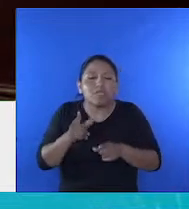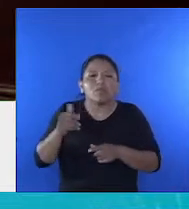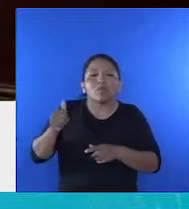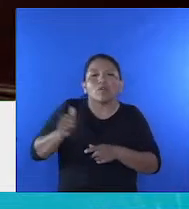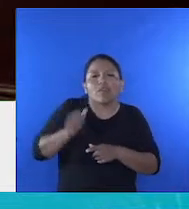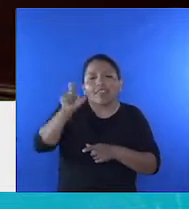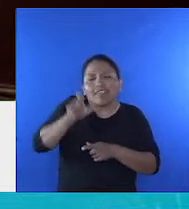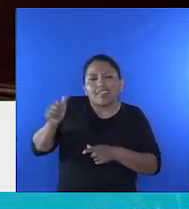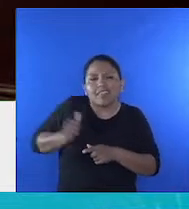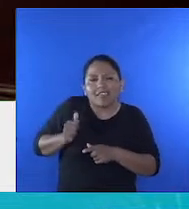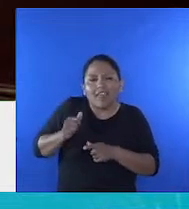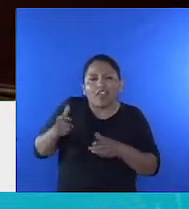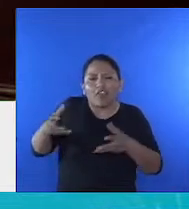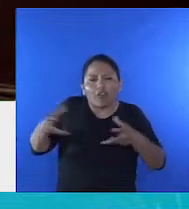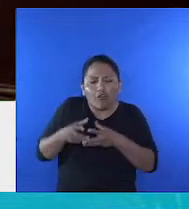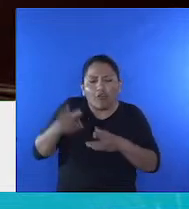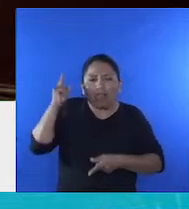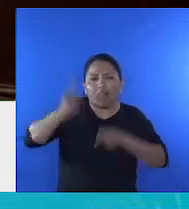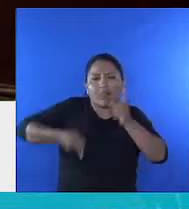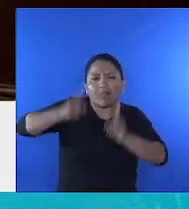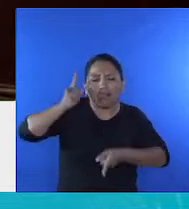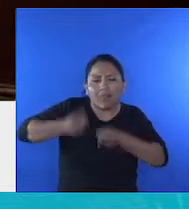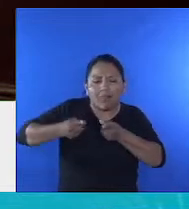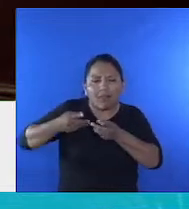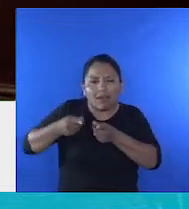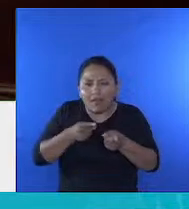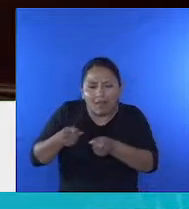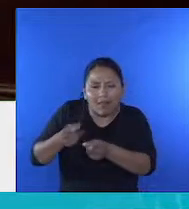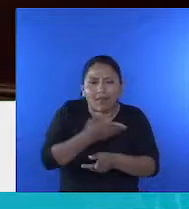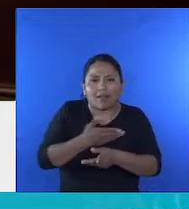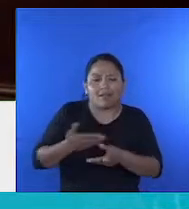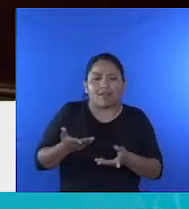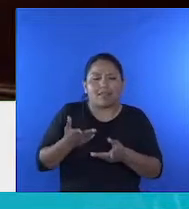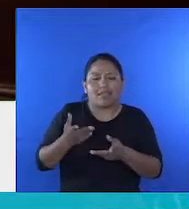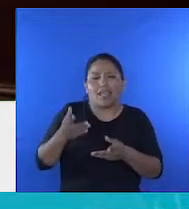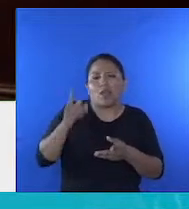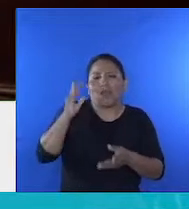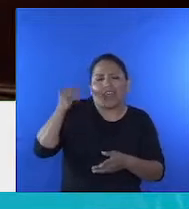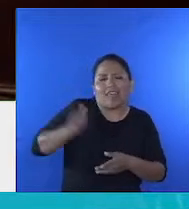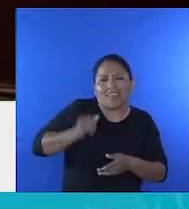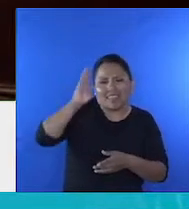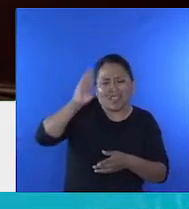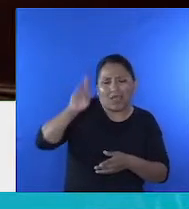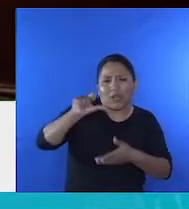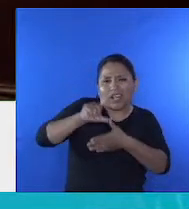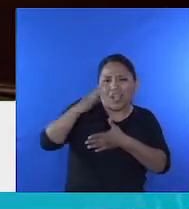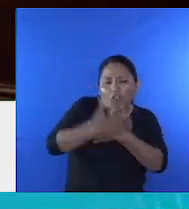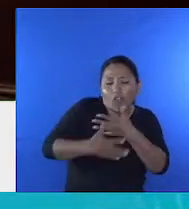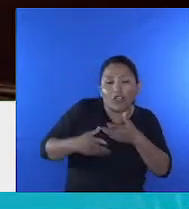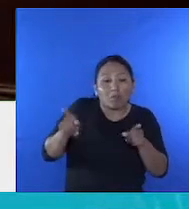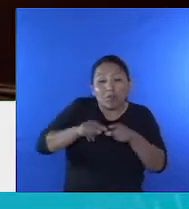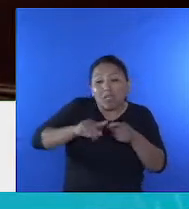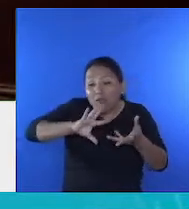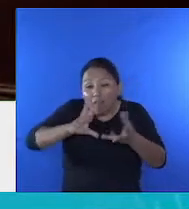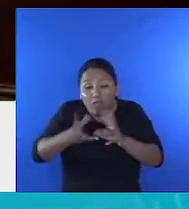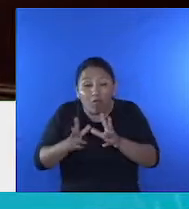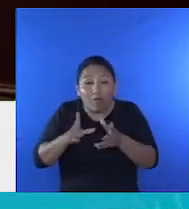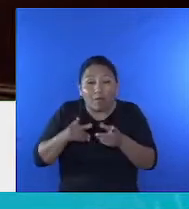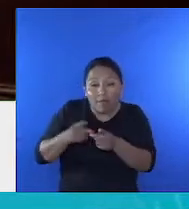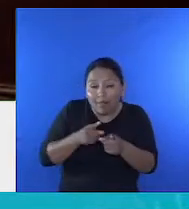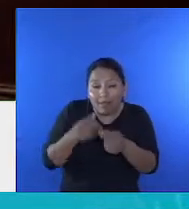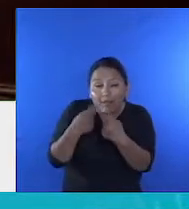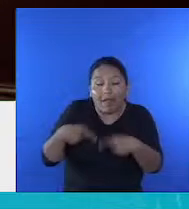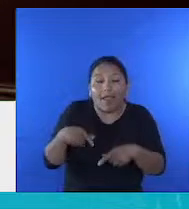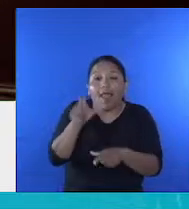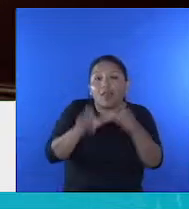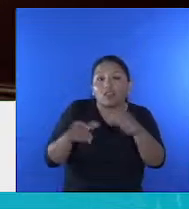fuerzas armadas que estaban ejerciendo el terrorismo de Estado en una dictadura cívico-militar en el continente y trasladaron esos métodos de terror a